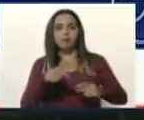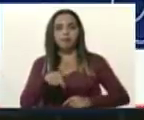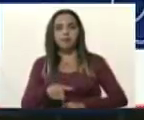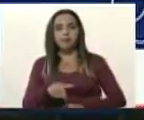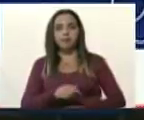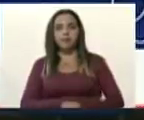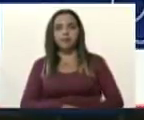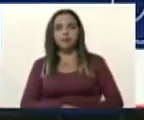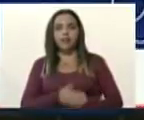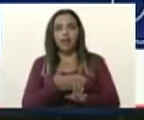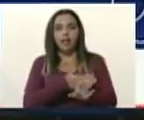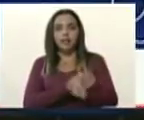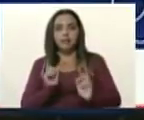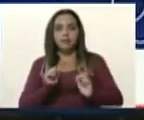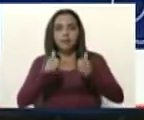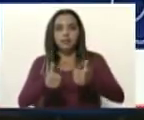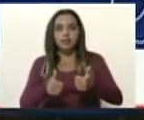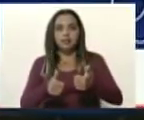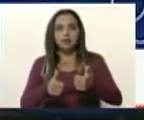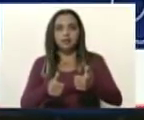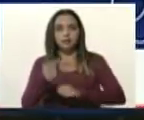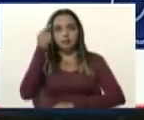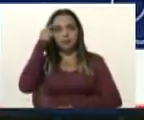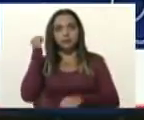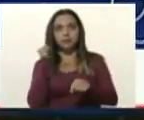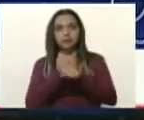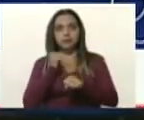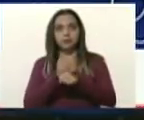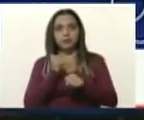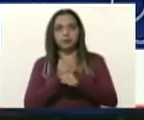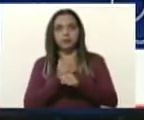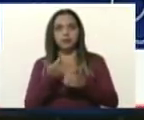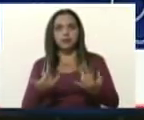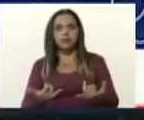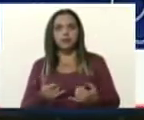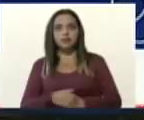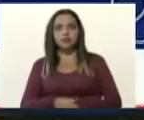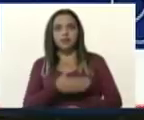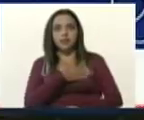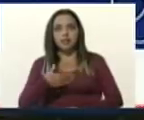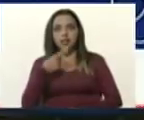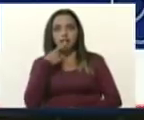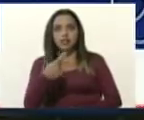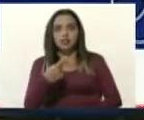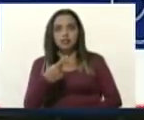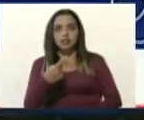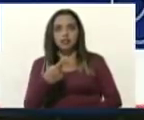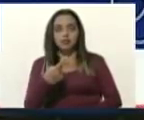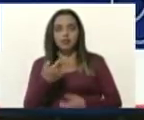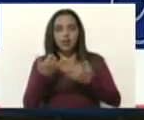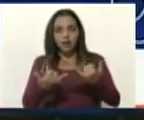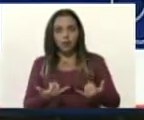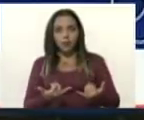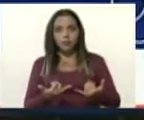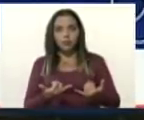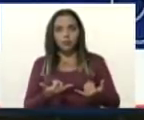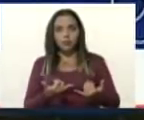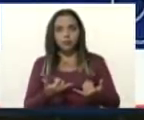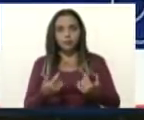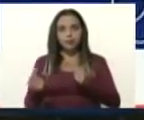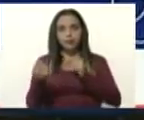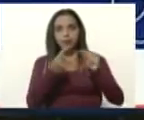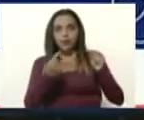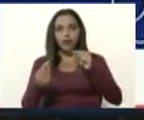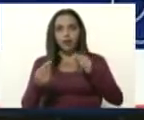antes que empecemos nuestra jornada de trabajo aquí quiero decirle que acabo de hablar con el presidente